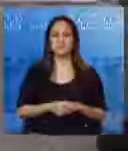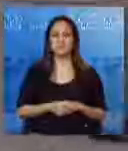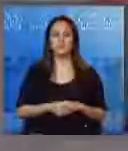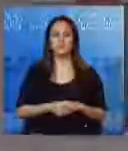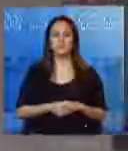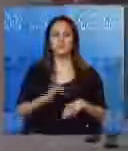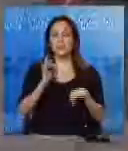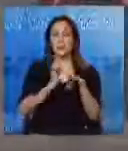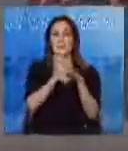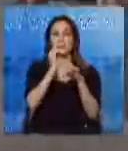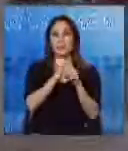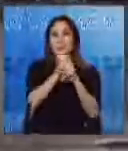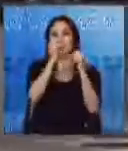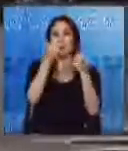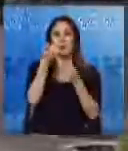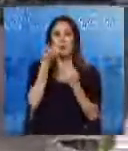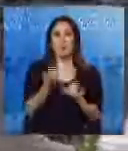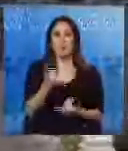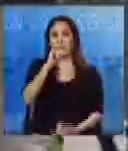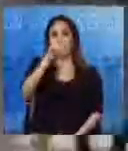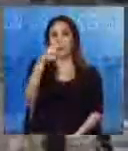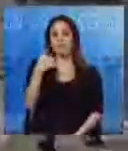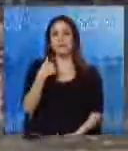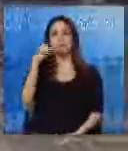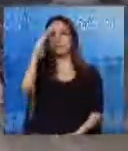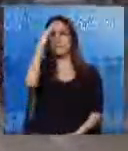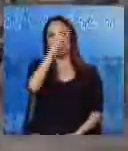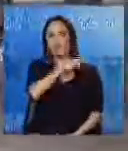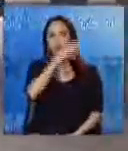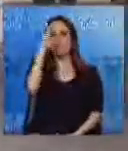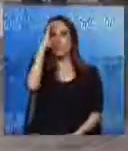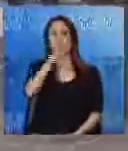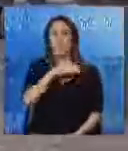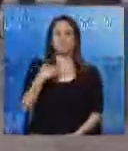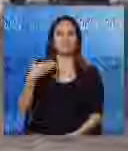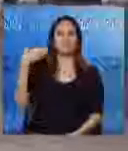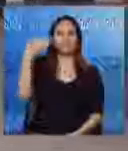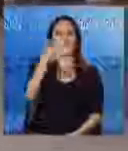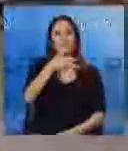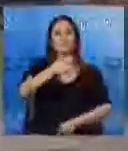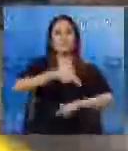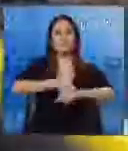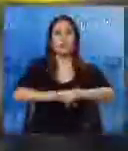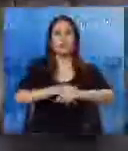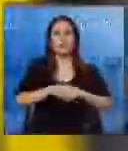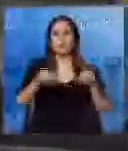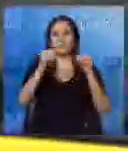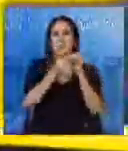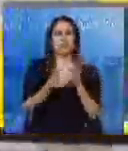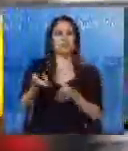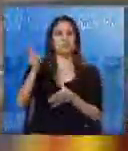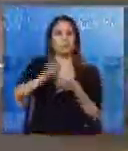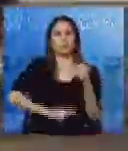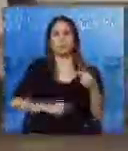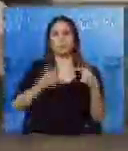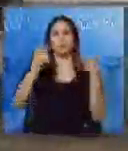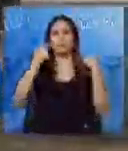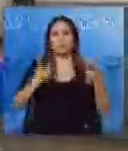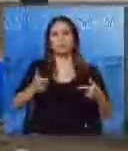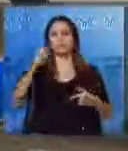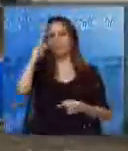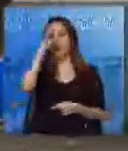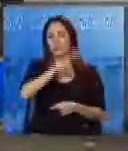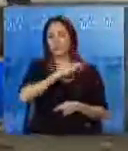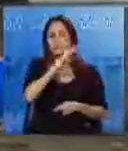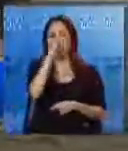Desde tempranas horas de este jueves, de la presencia de militares y policías en Macas, provincia de Morona, Santiago, se evidenció horas después de que las